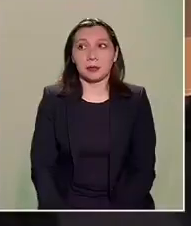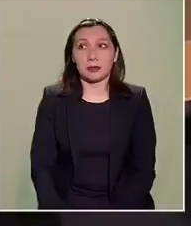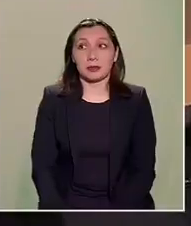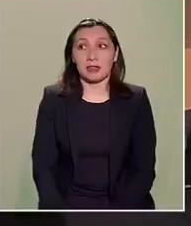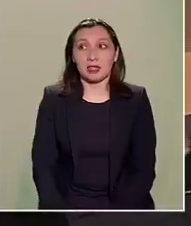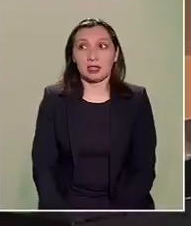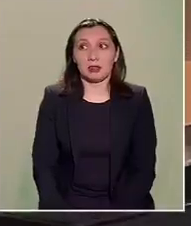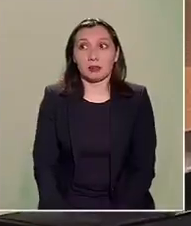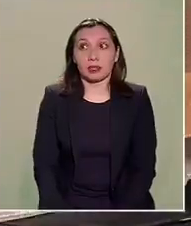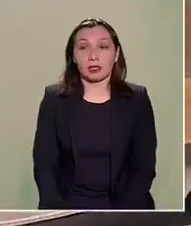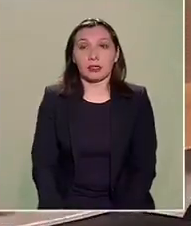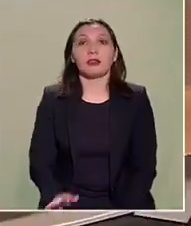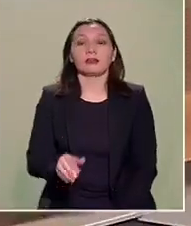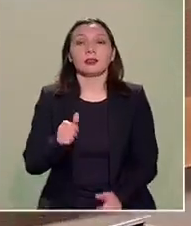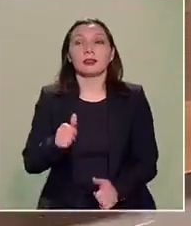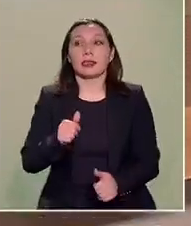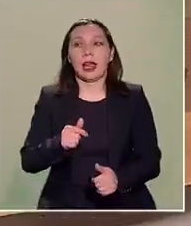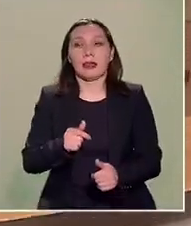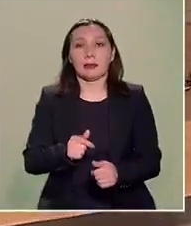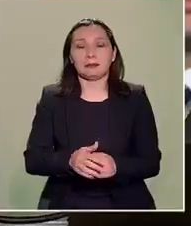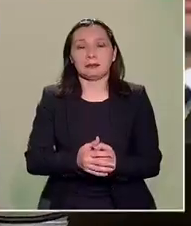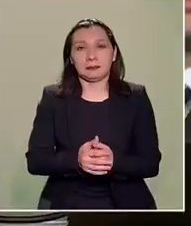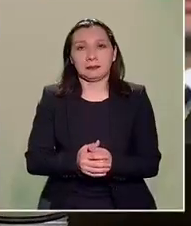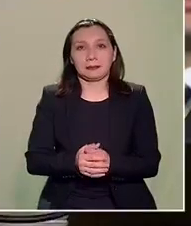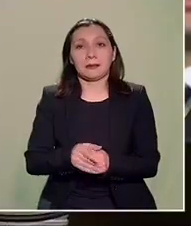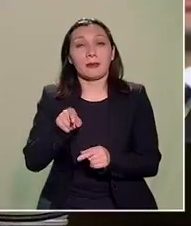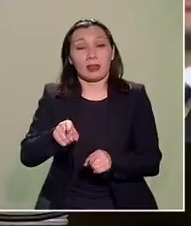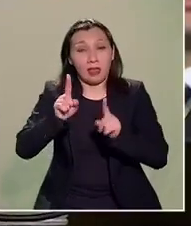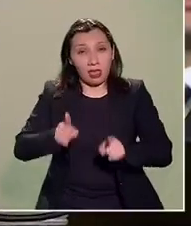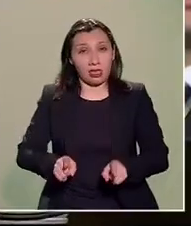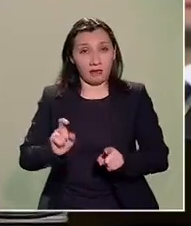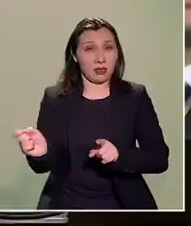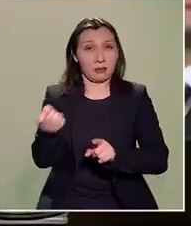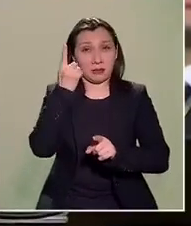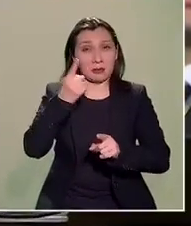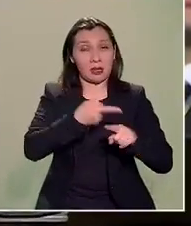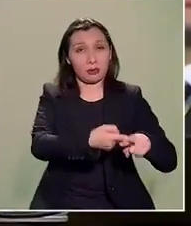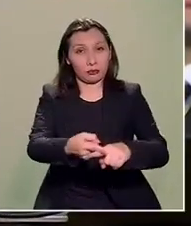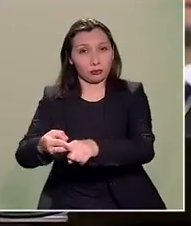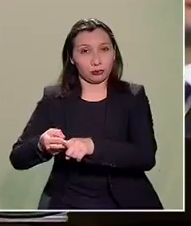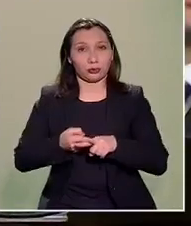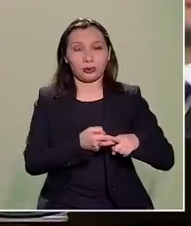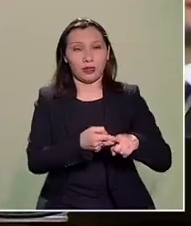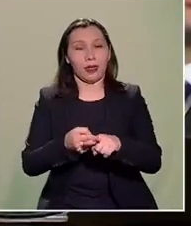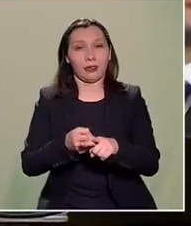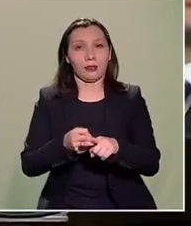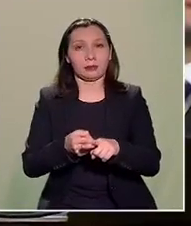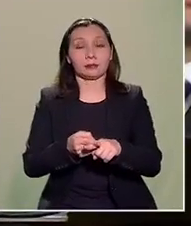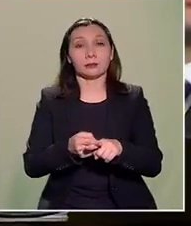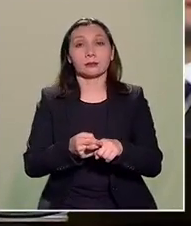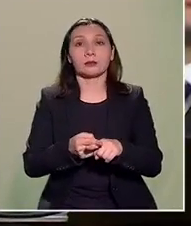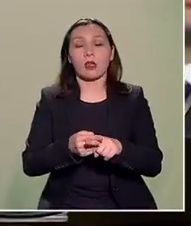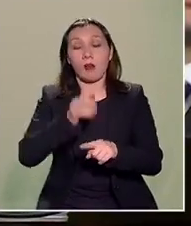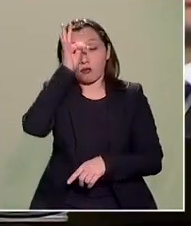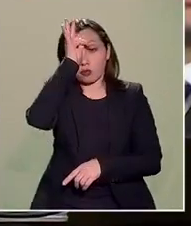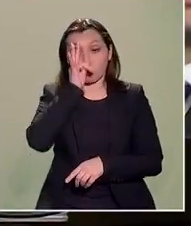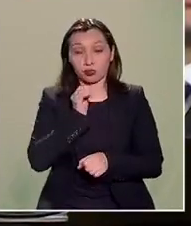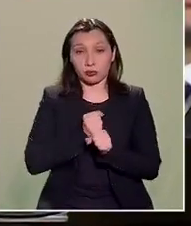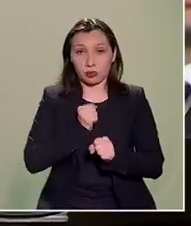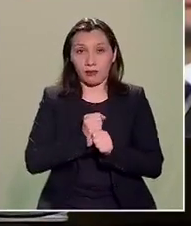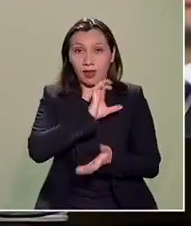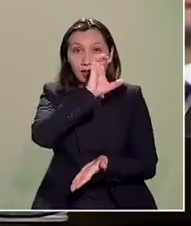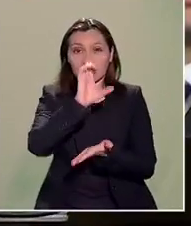ese es el espíritu del amor que debe primar en nuestra sociedad los funcionarios del estado